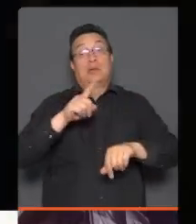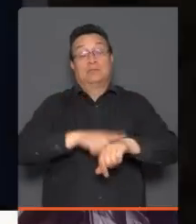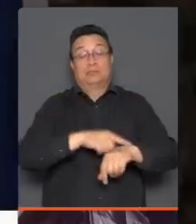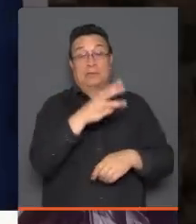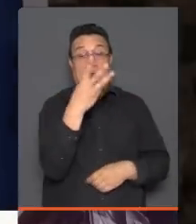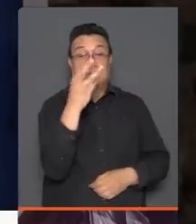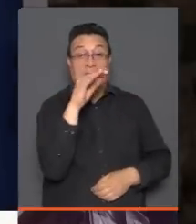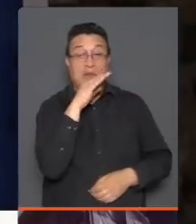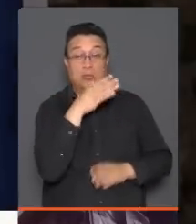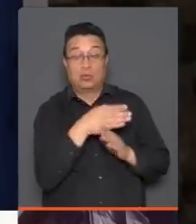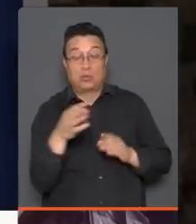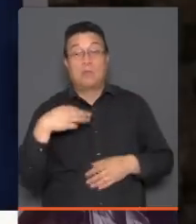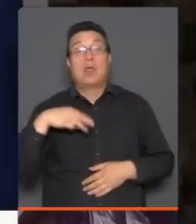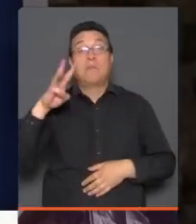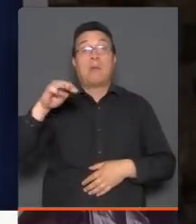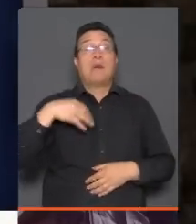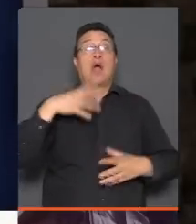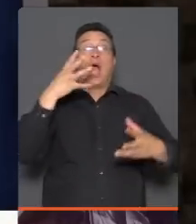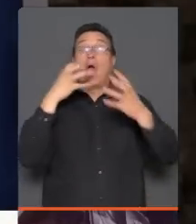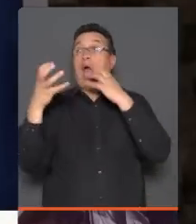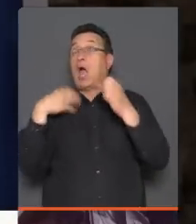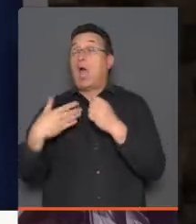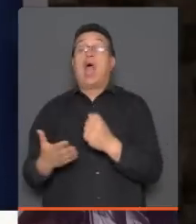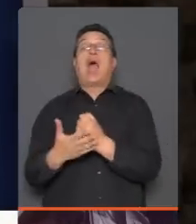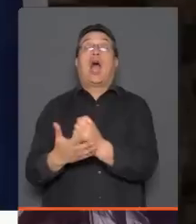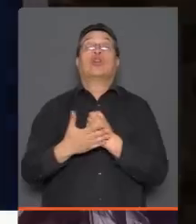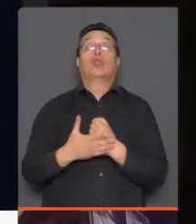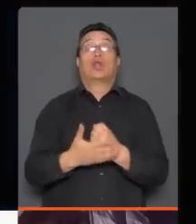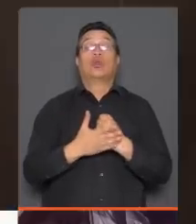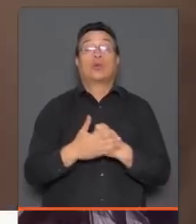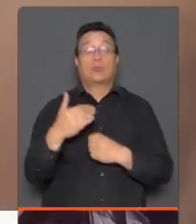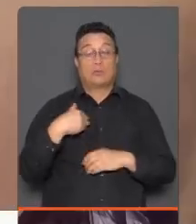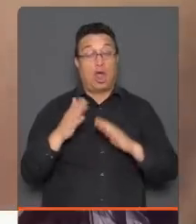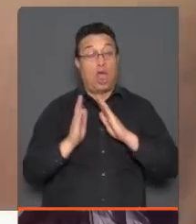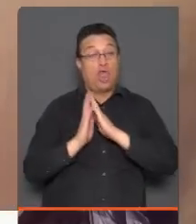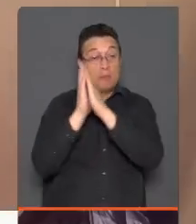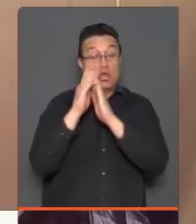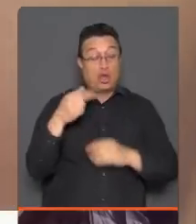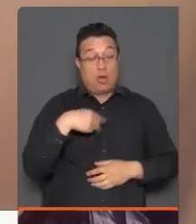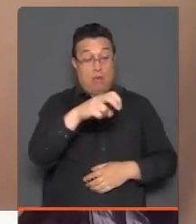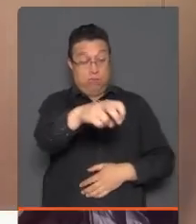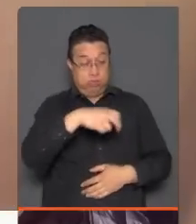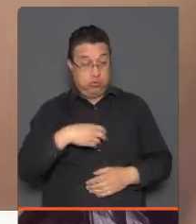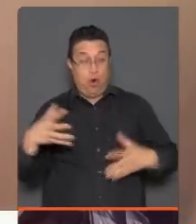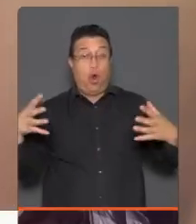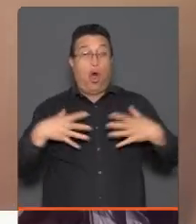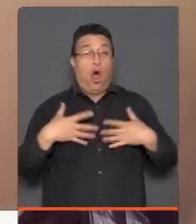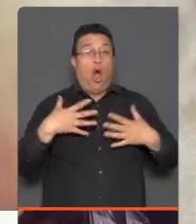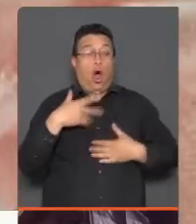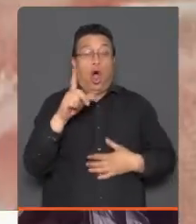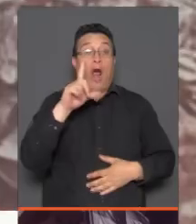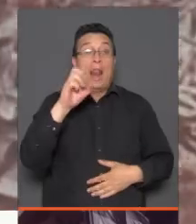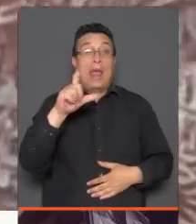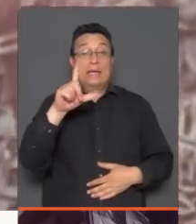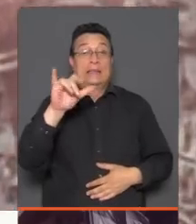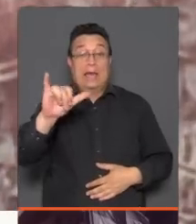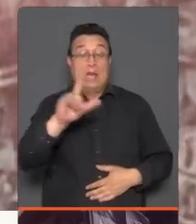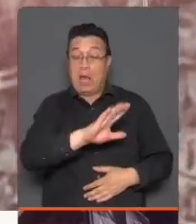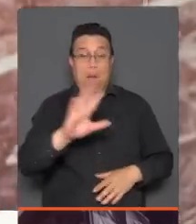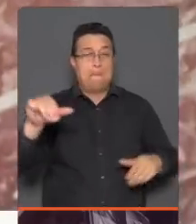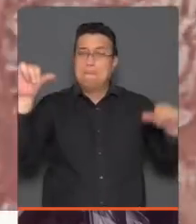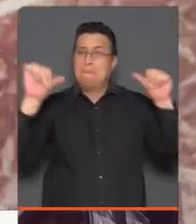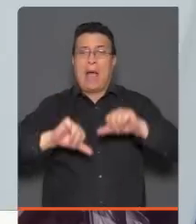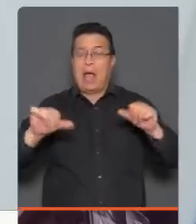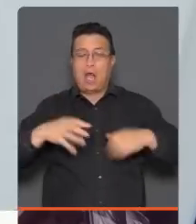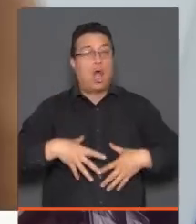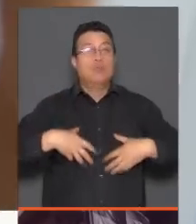y mi madre empezó a gritar y a pedir ayuda, llegando a mi dormitorio muy exaltada, indicando que Leslie se encontraba mal y que no